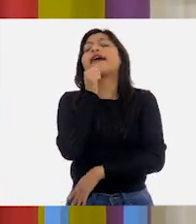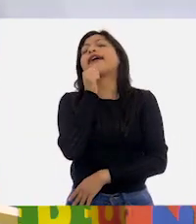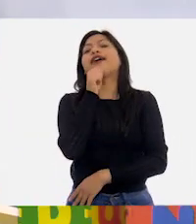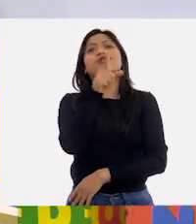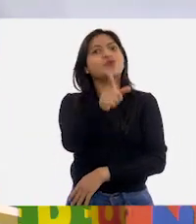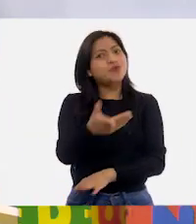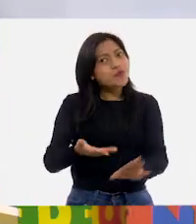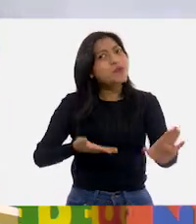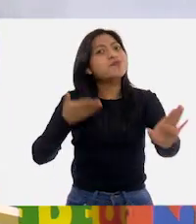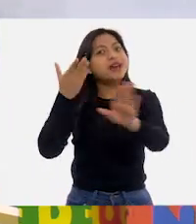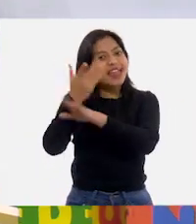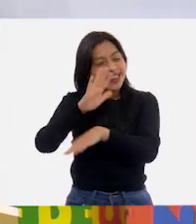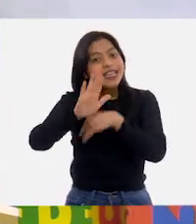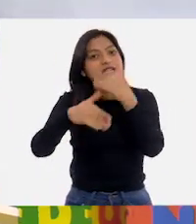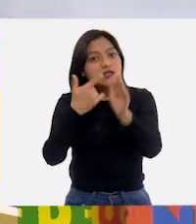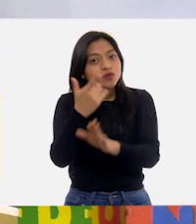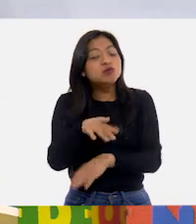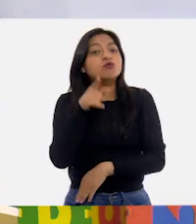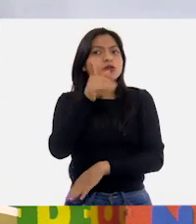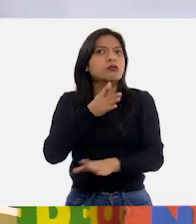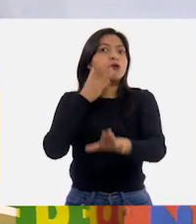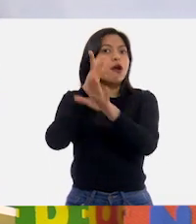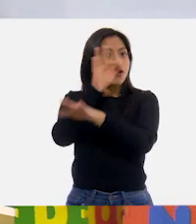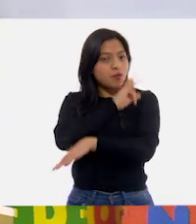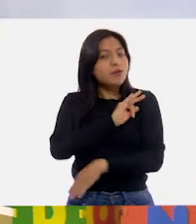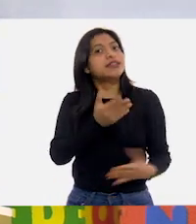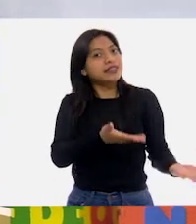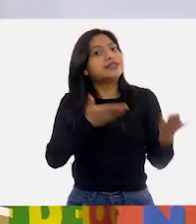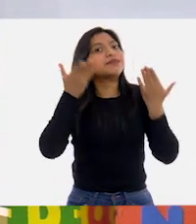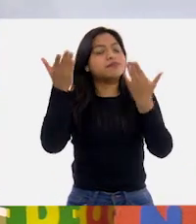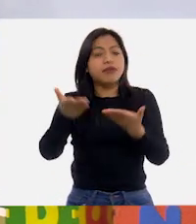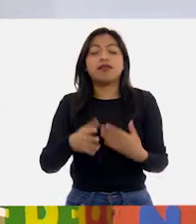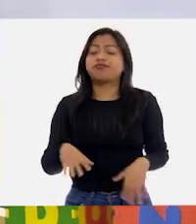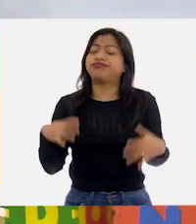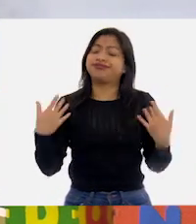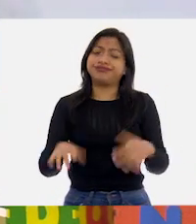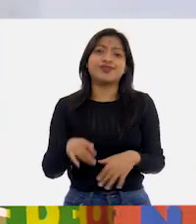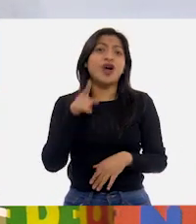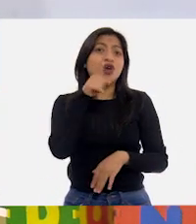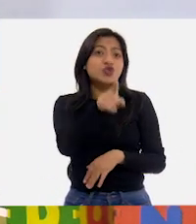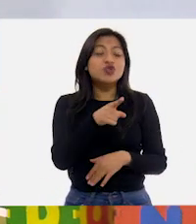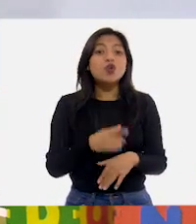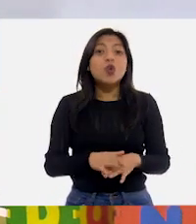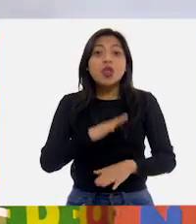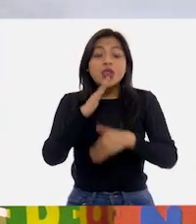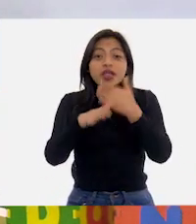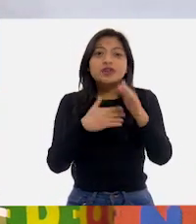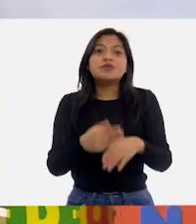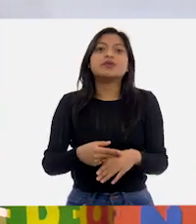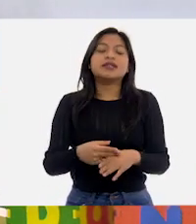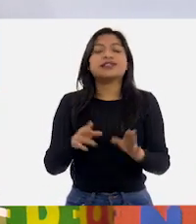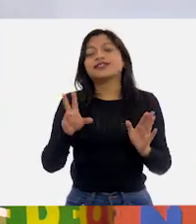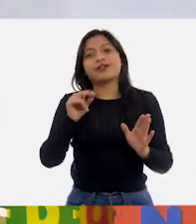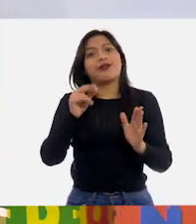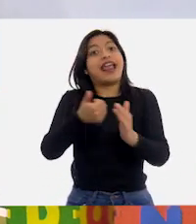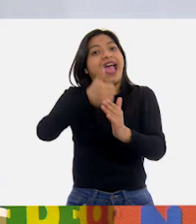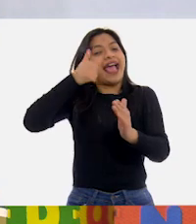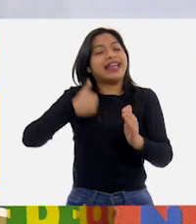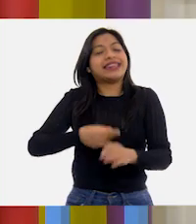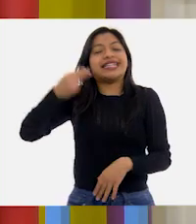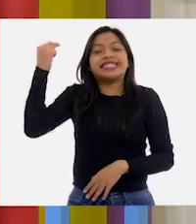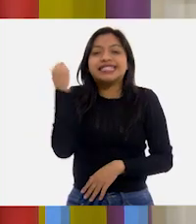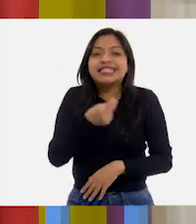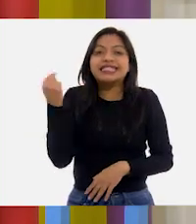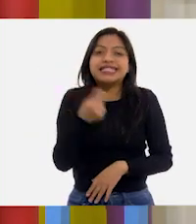se la pierdan en algún momento de sus vidas. Por favor, es algo que no pueden irse de este mundo sin ver alguna vez. Sí, creo que